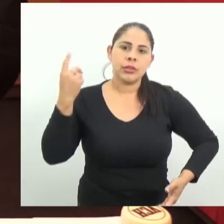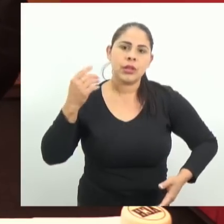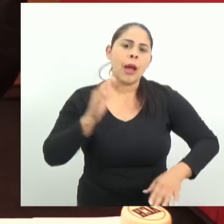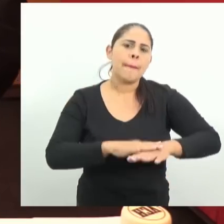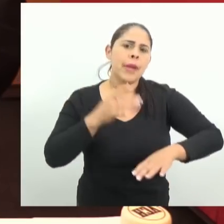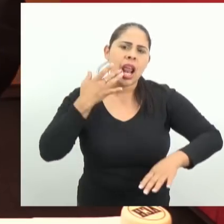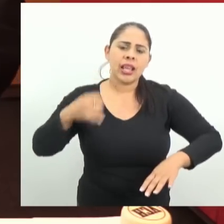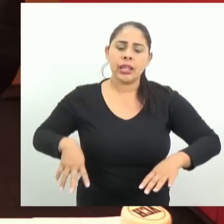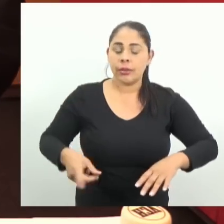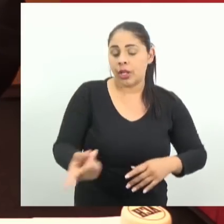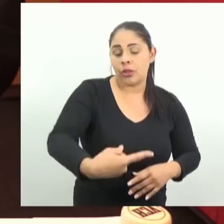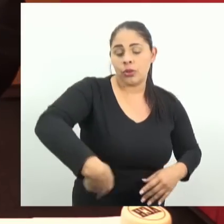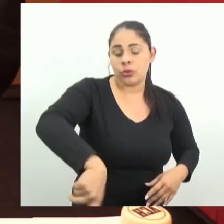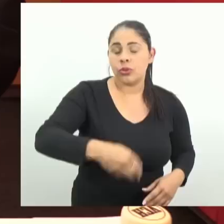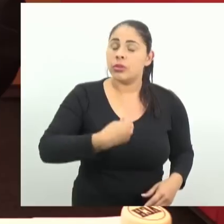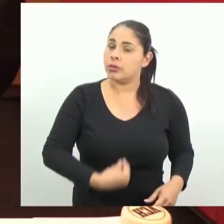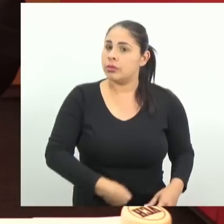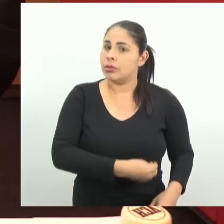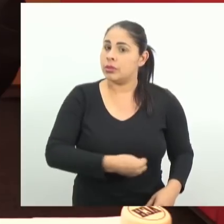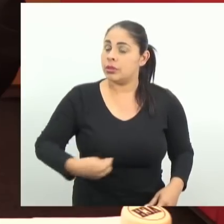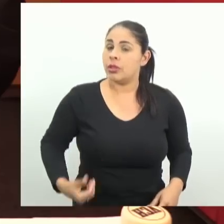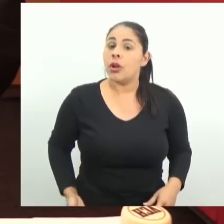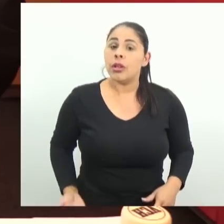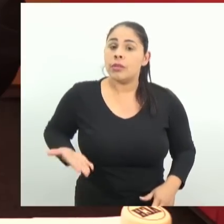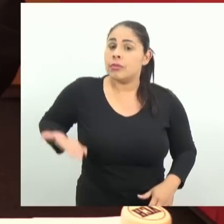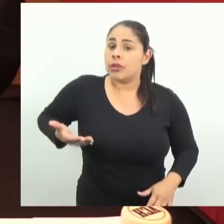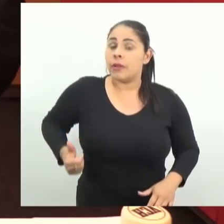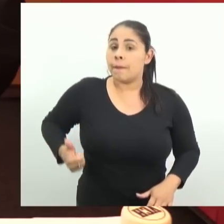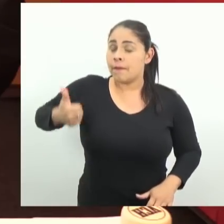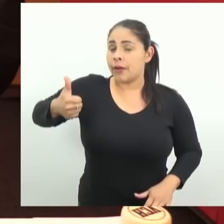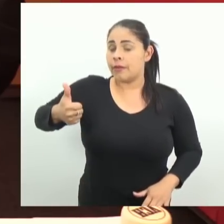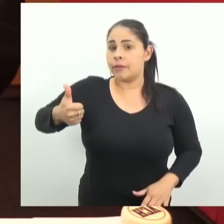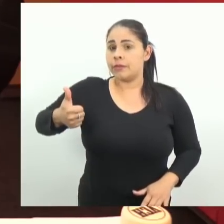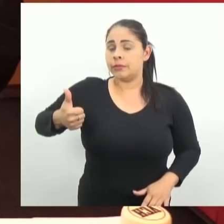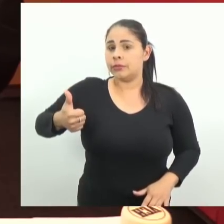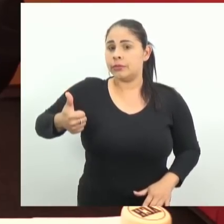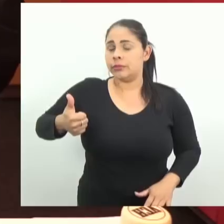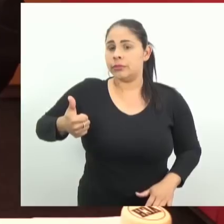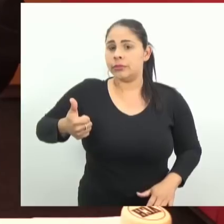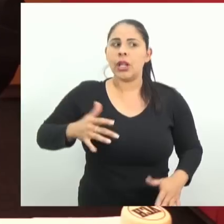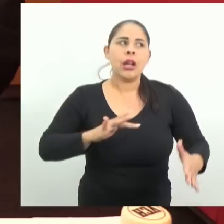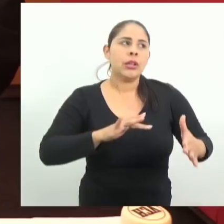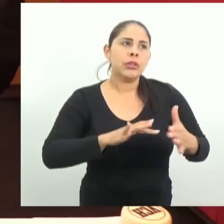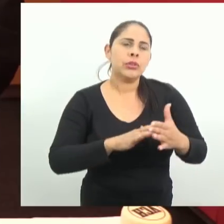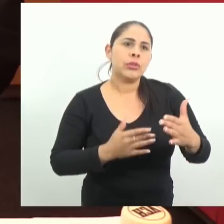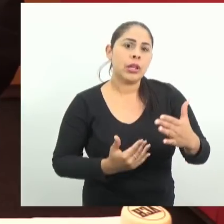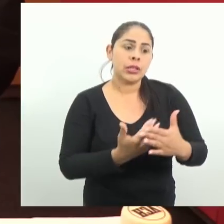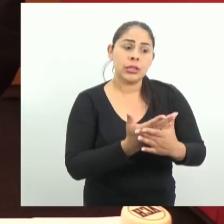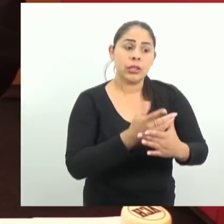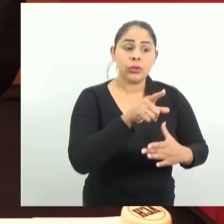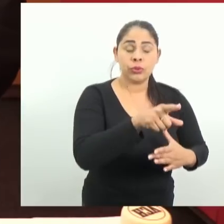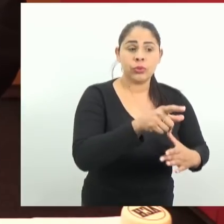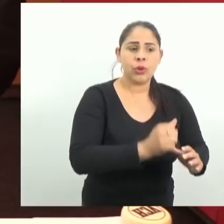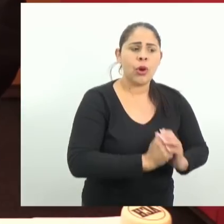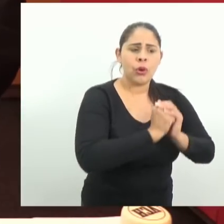es lo más importante. Habrá días que no podrás orar como siempre.